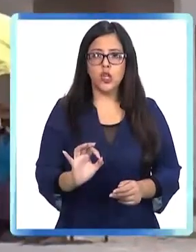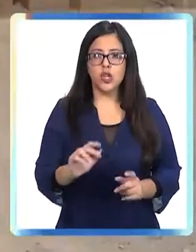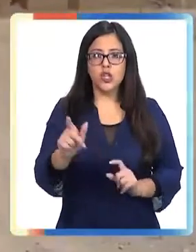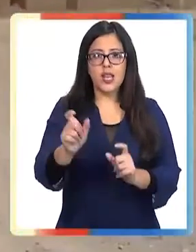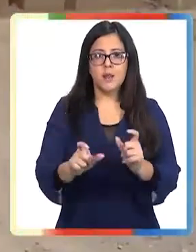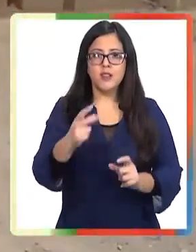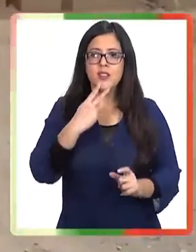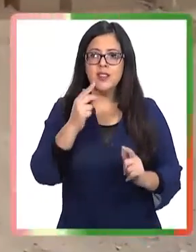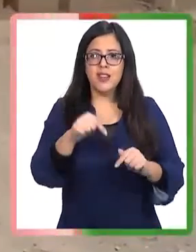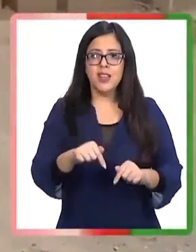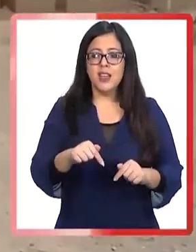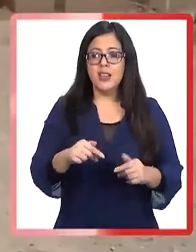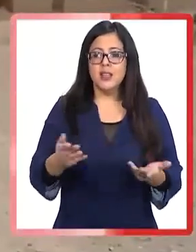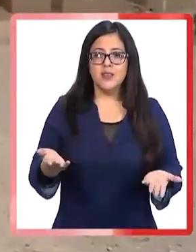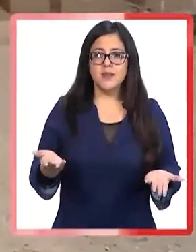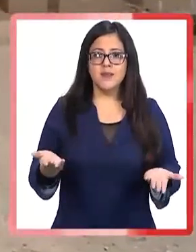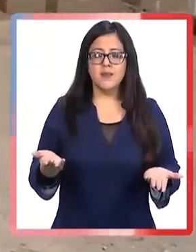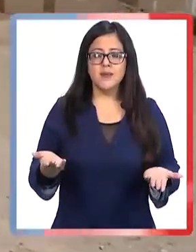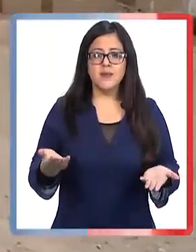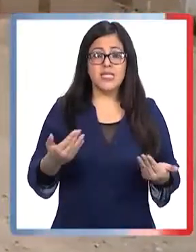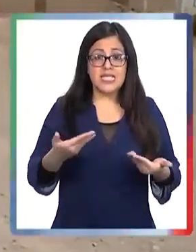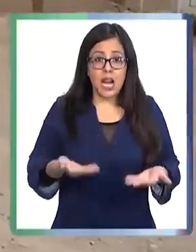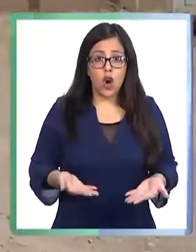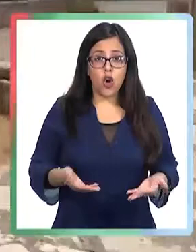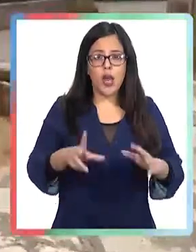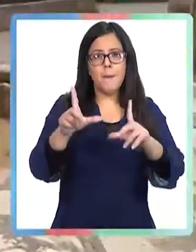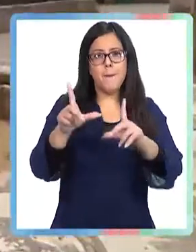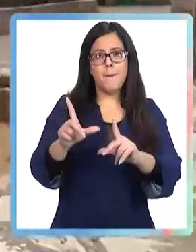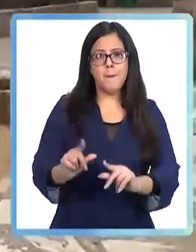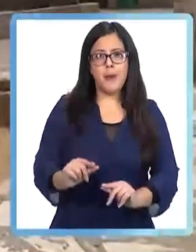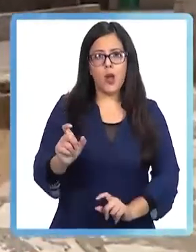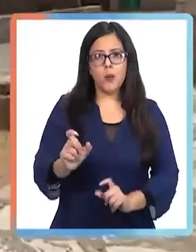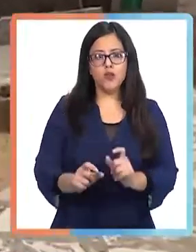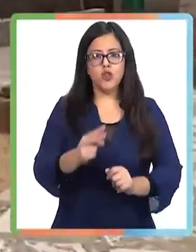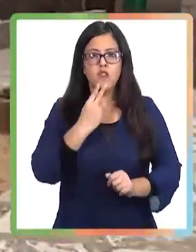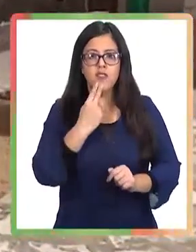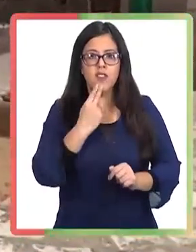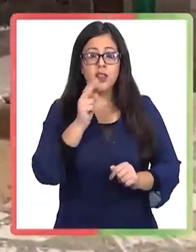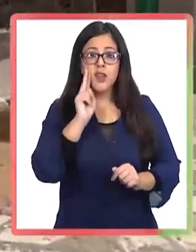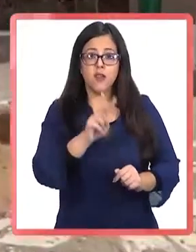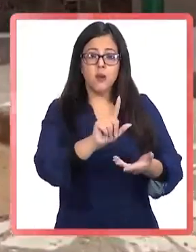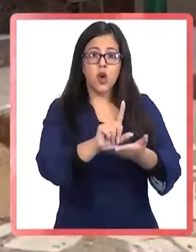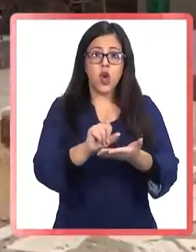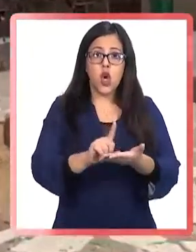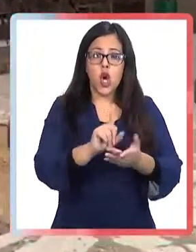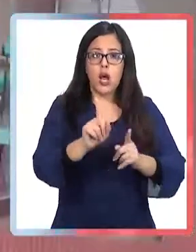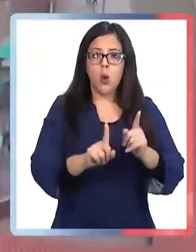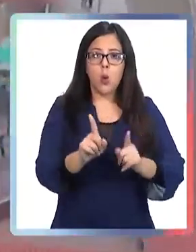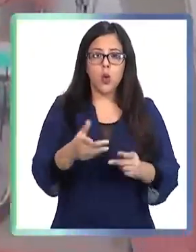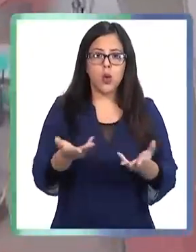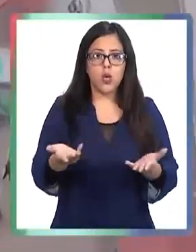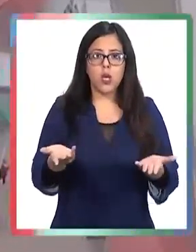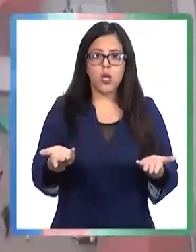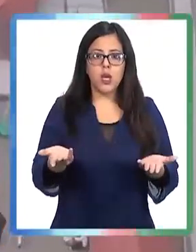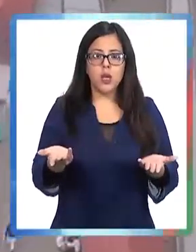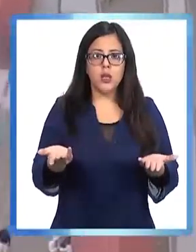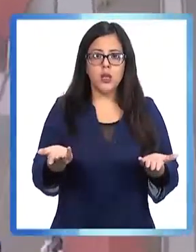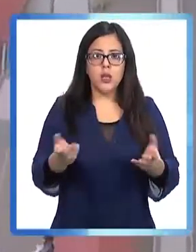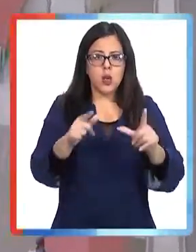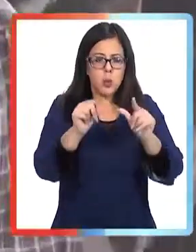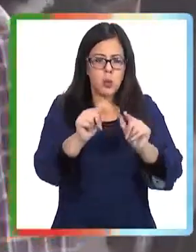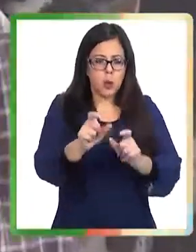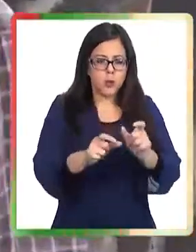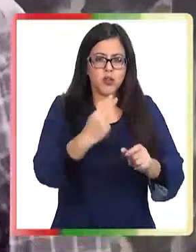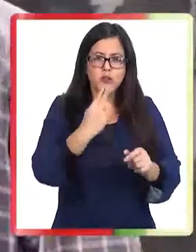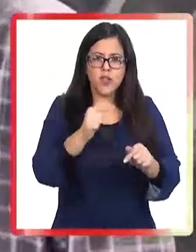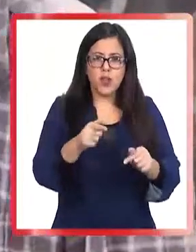8,1% de nuestra población, y actualmente ya tenemos menor cantidad de pobladores. Vemos localidades prácticamente con muy